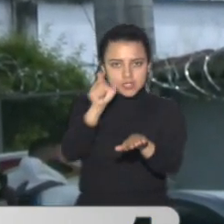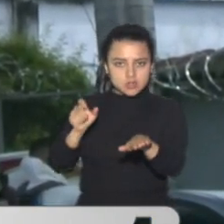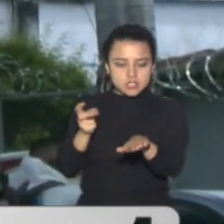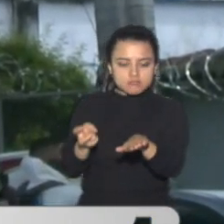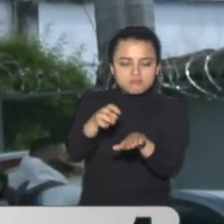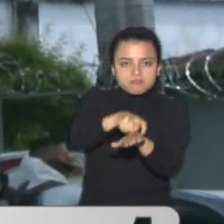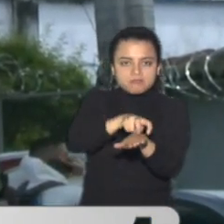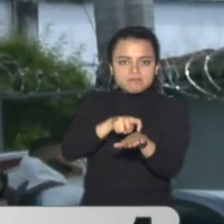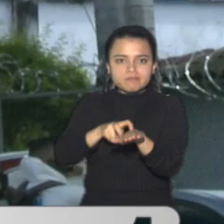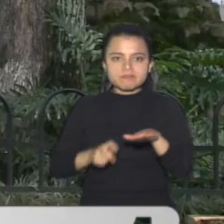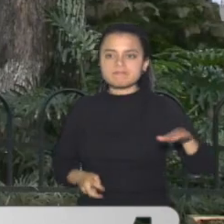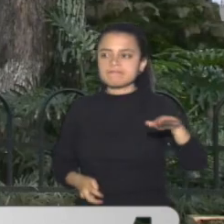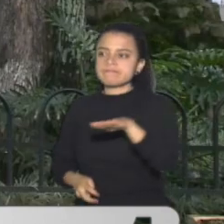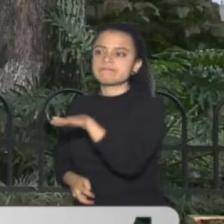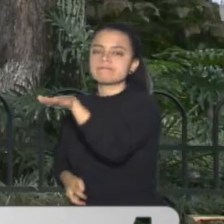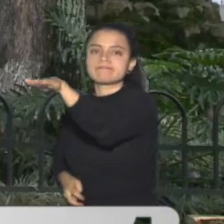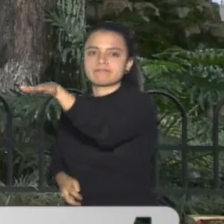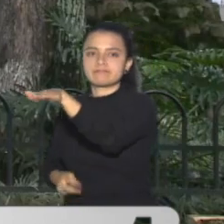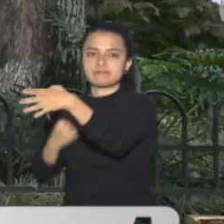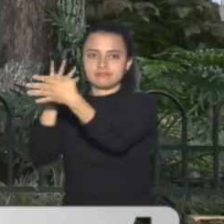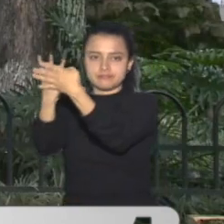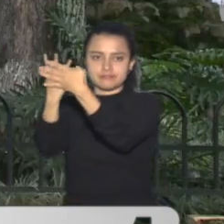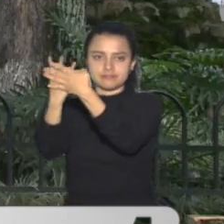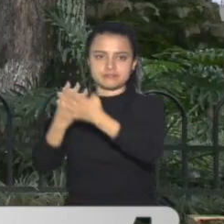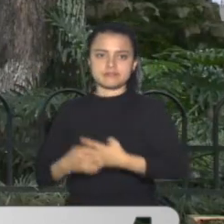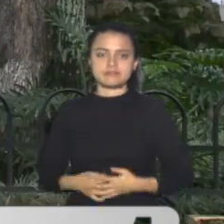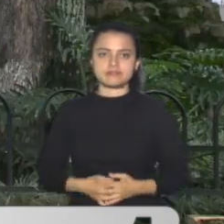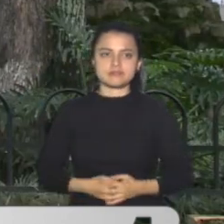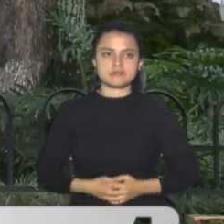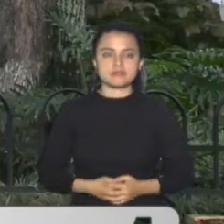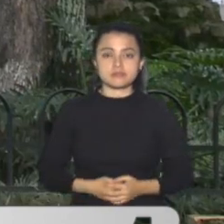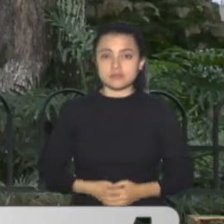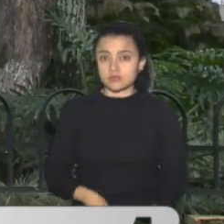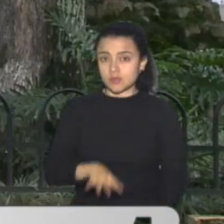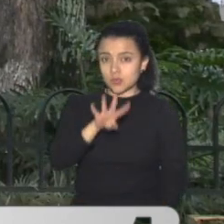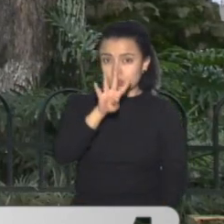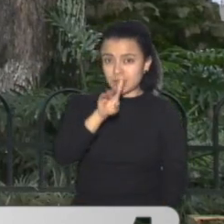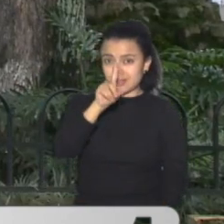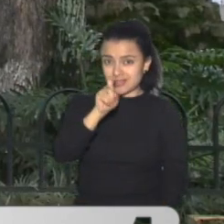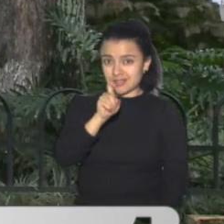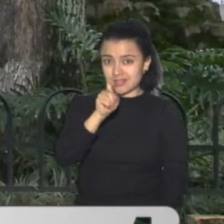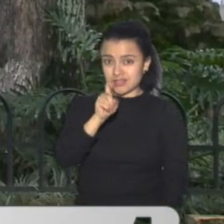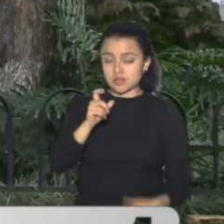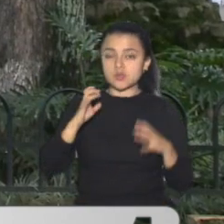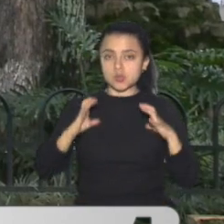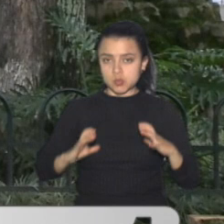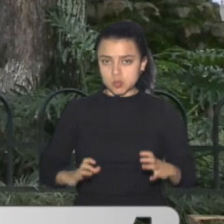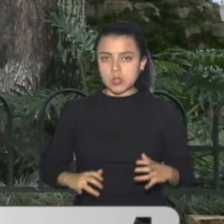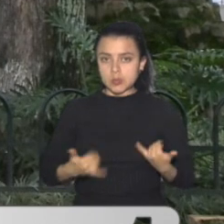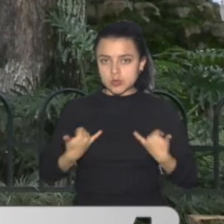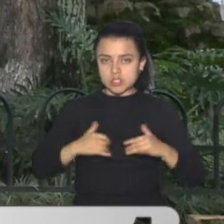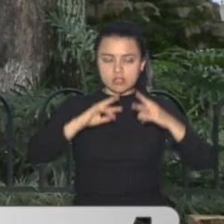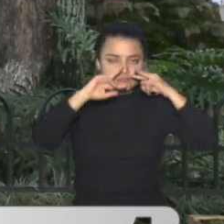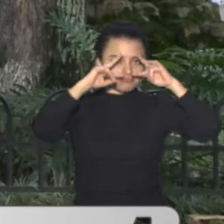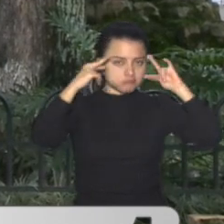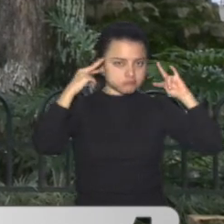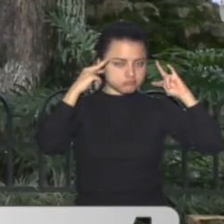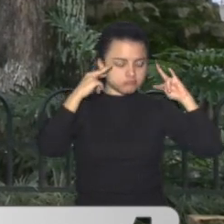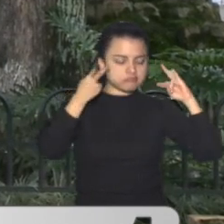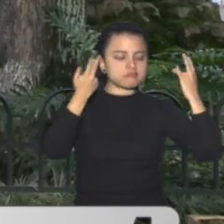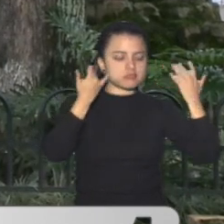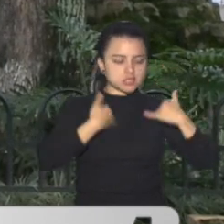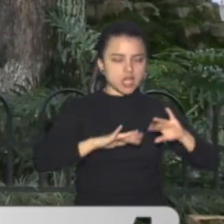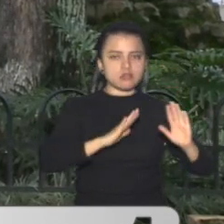presenta el antiguo penal a la fecha 46 cuerpos de estos internos ya fueron entregados a sus familiares según el